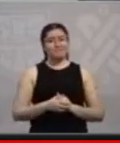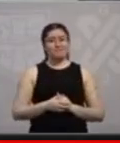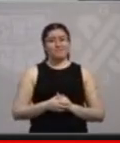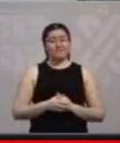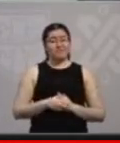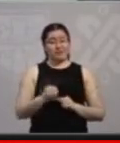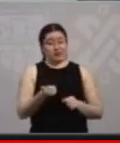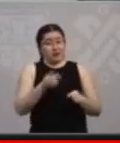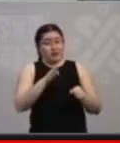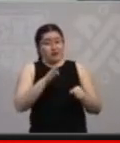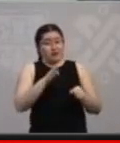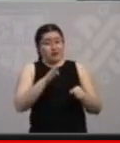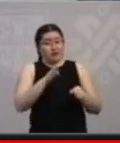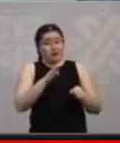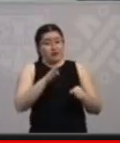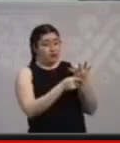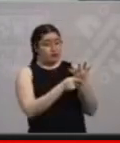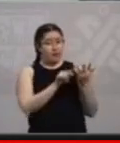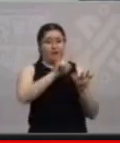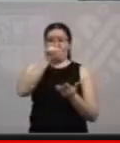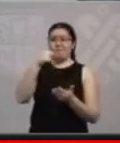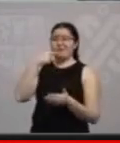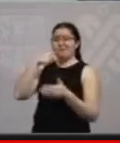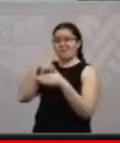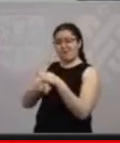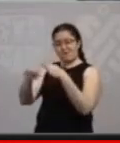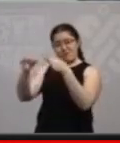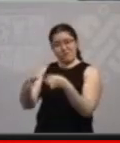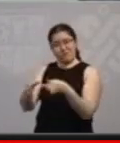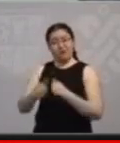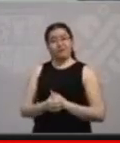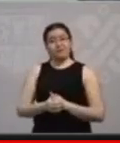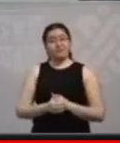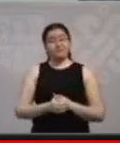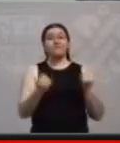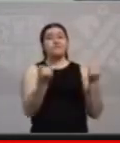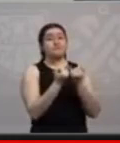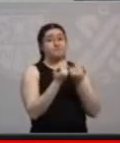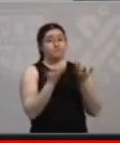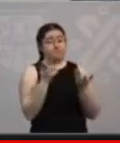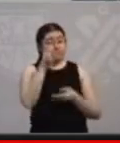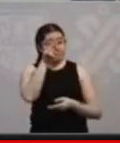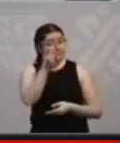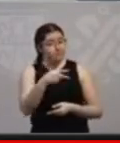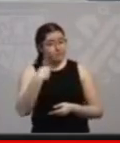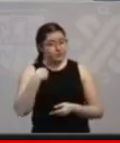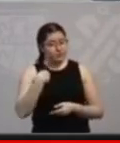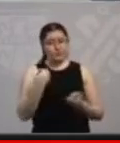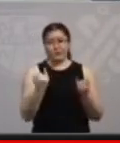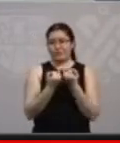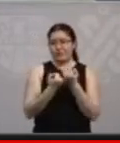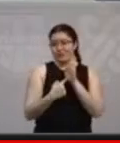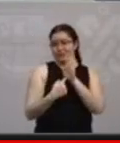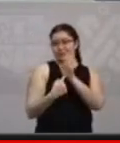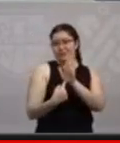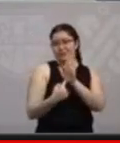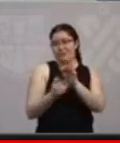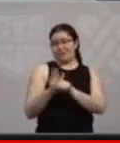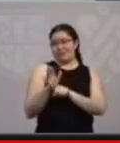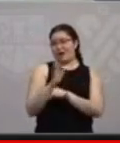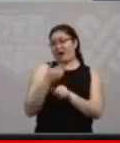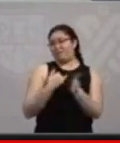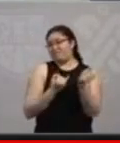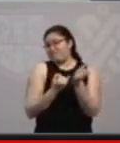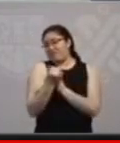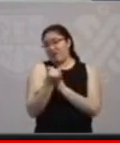la resolución administrativa y después ya presentan la denuncia penal. Por cierto que yo presenté una iniciativa que espero que se apruebe pronto